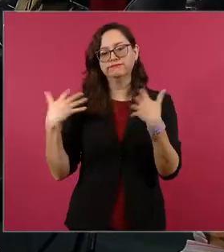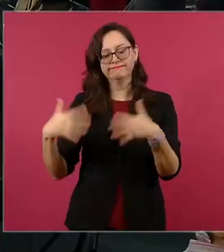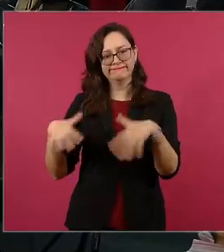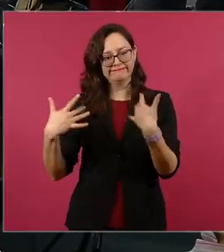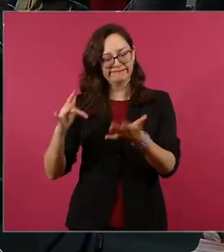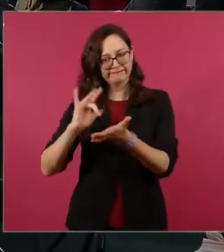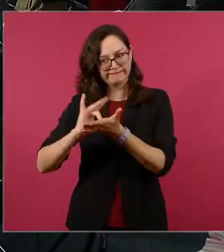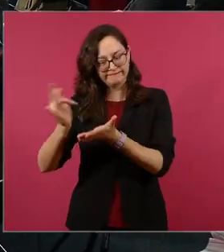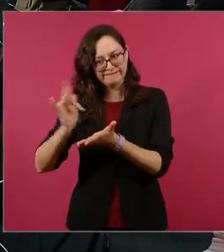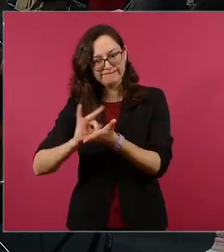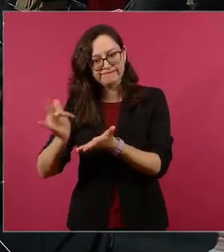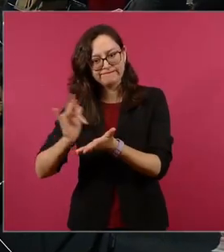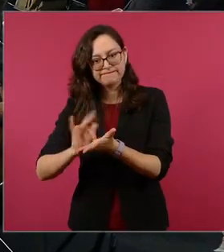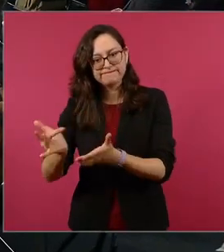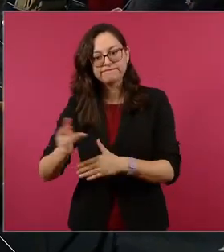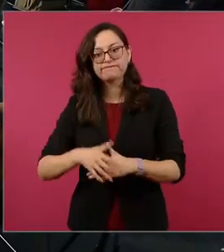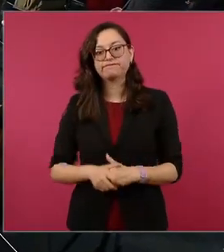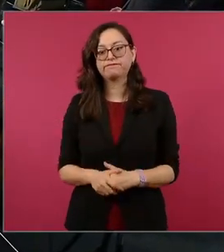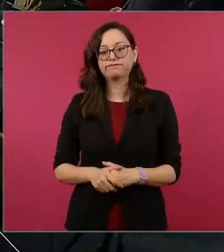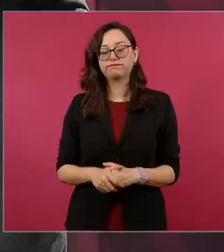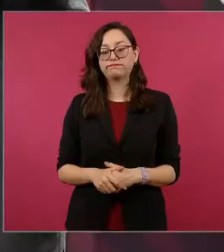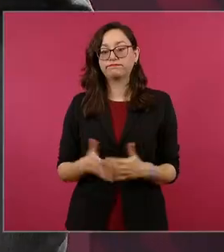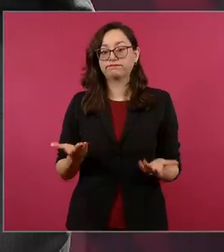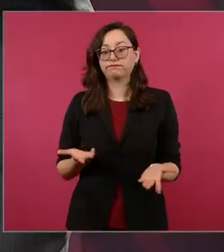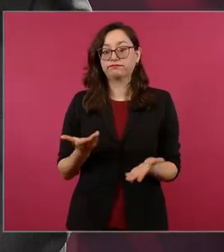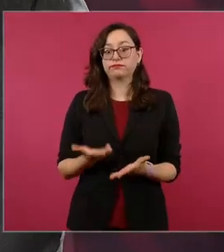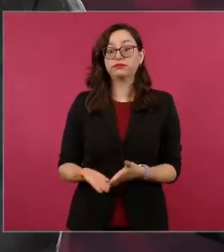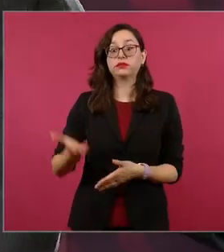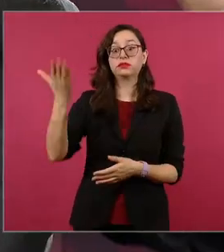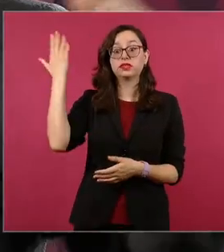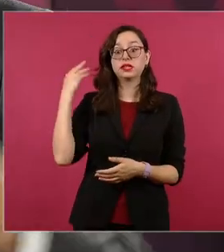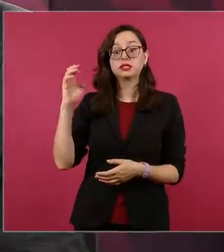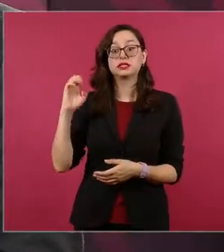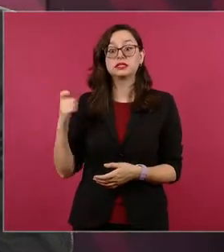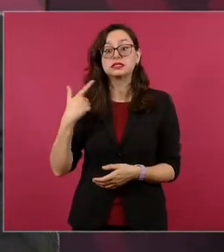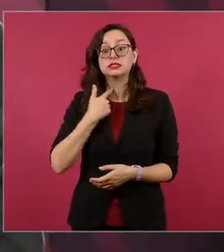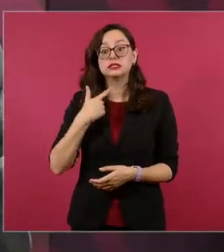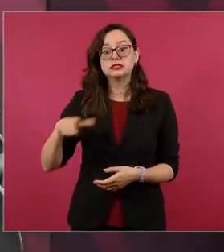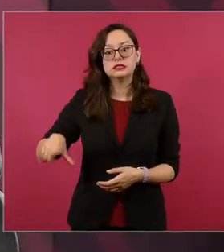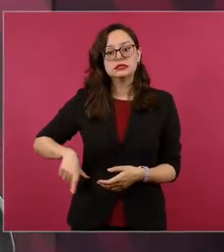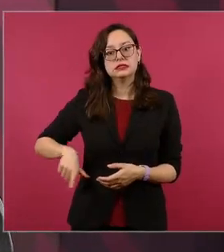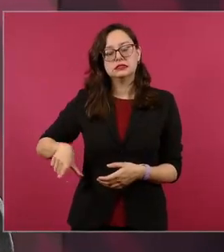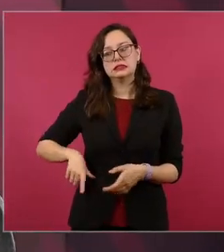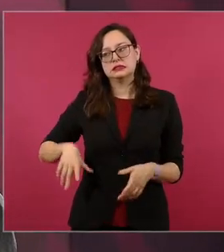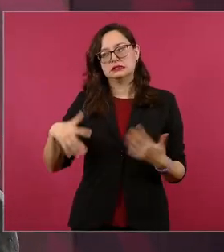muy distinto a lo que pasaba en otros sexenios,